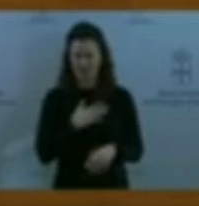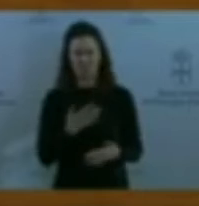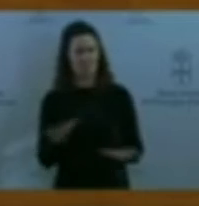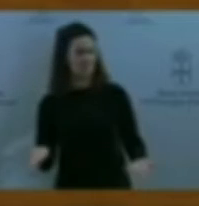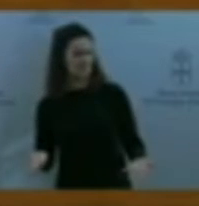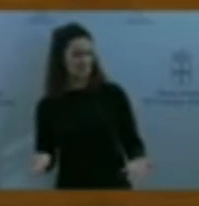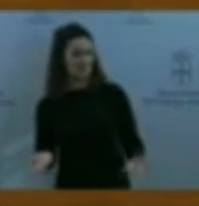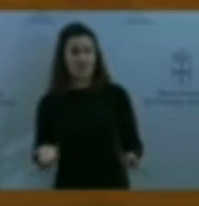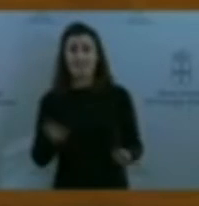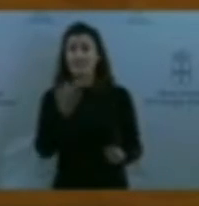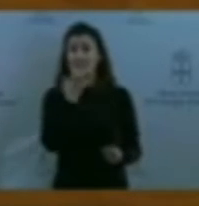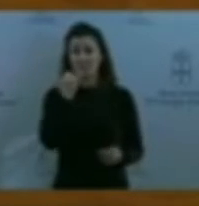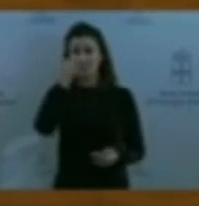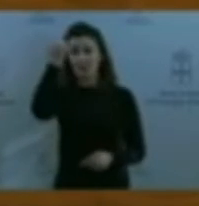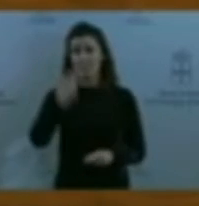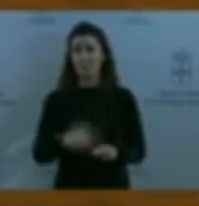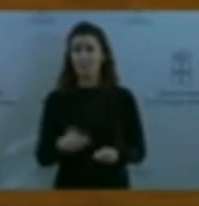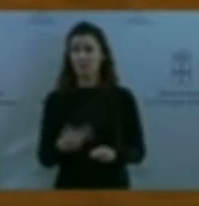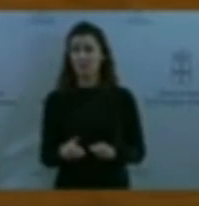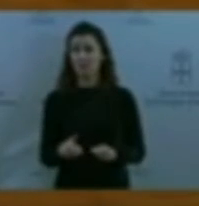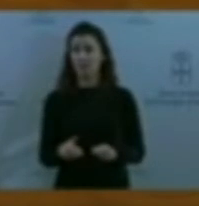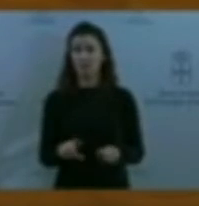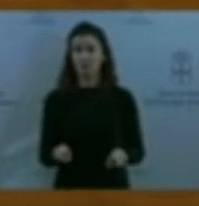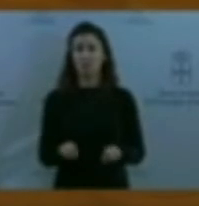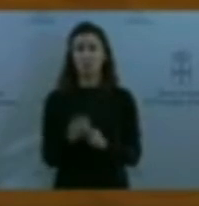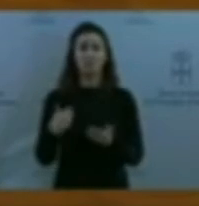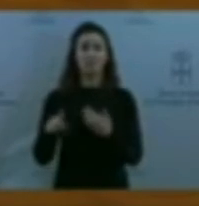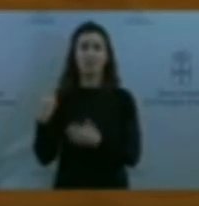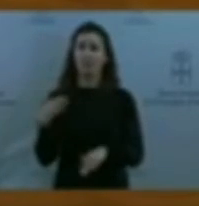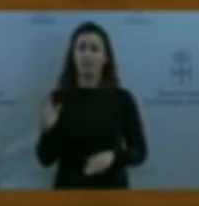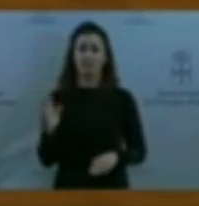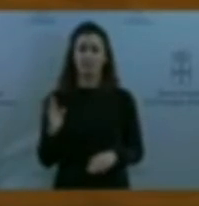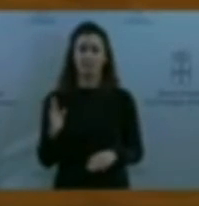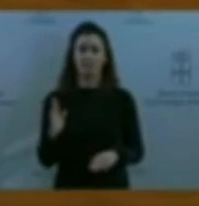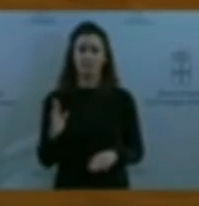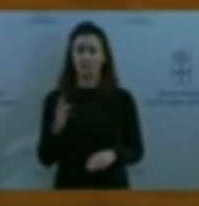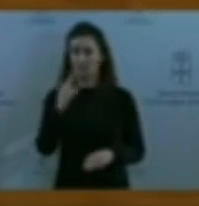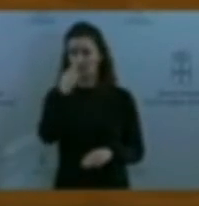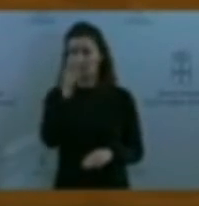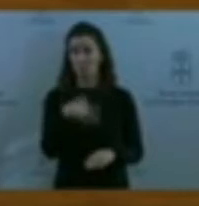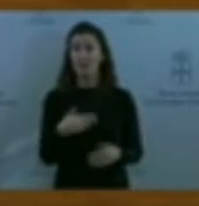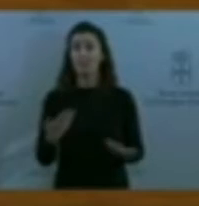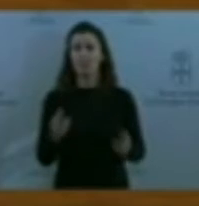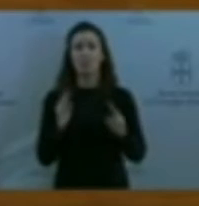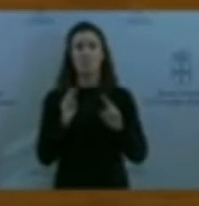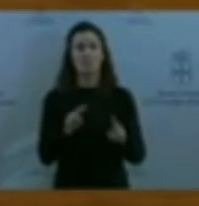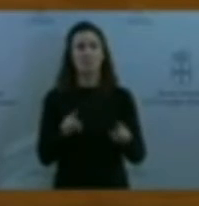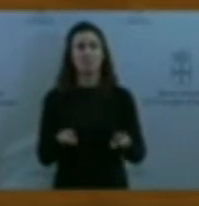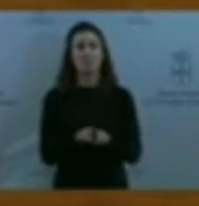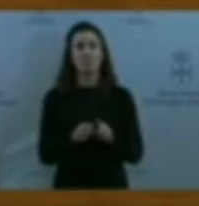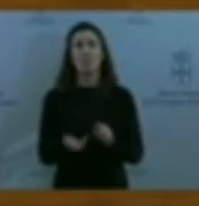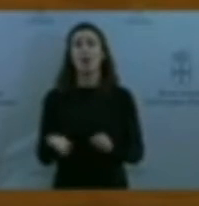es anticuada y caduca. Ya hemos visto en la políticamente difunta señora Montón,